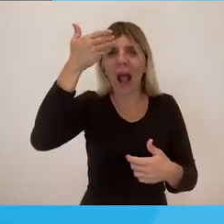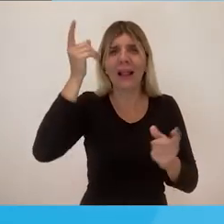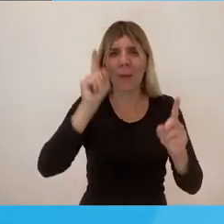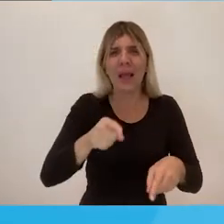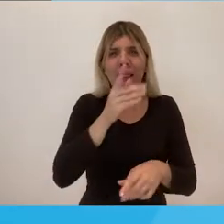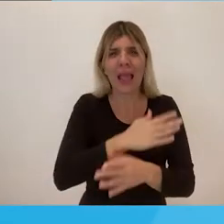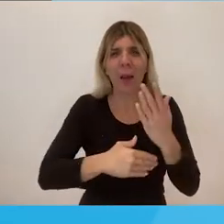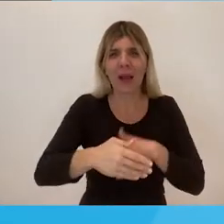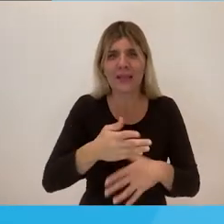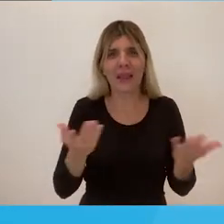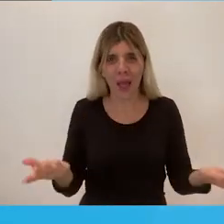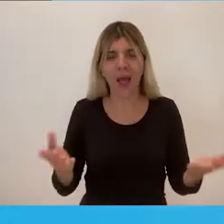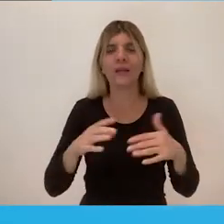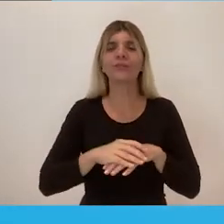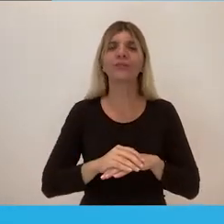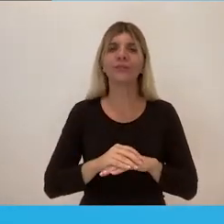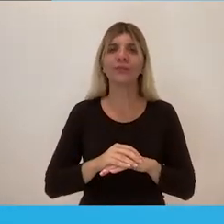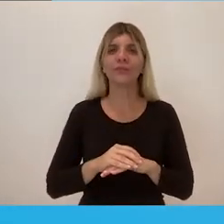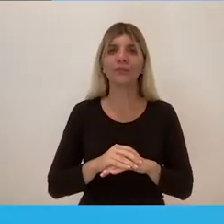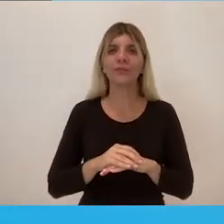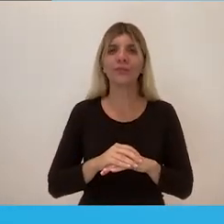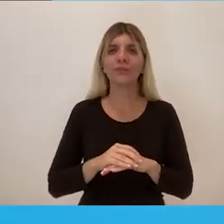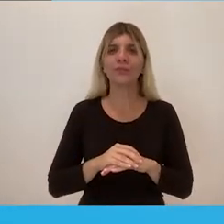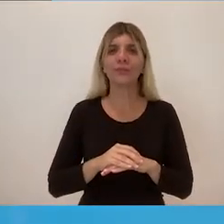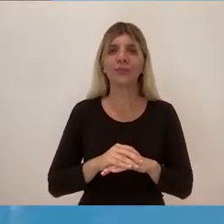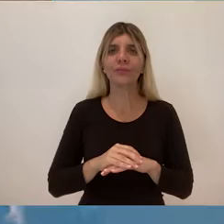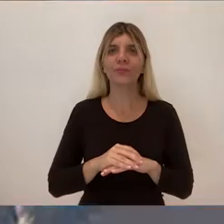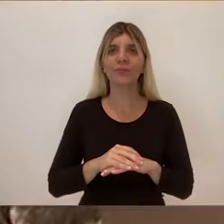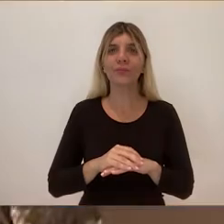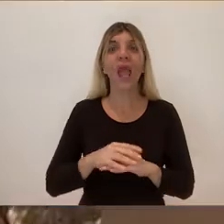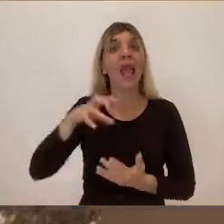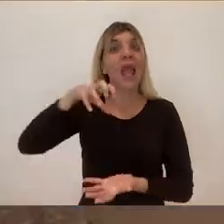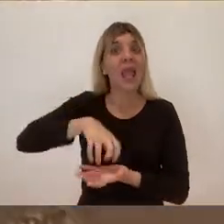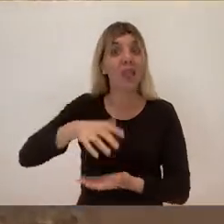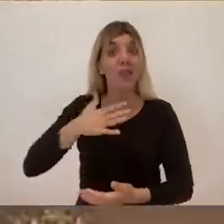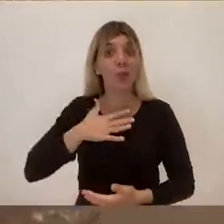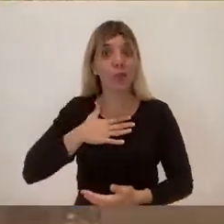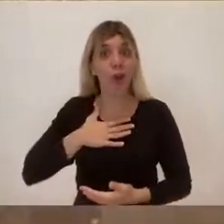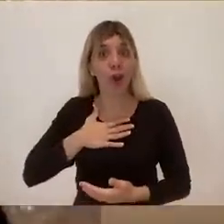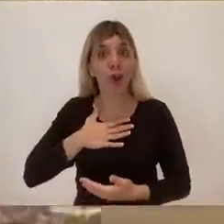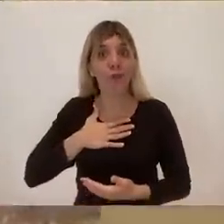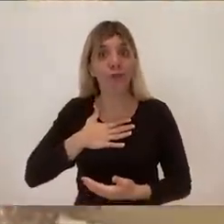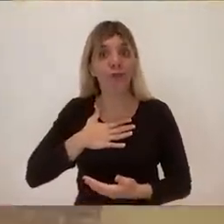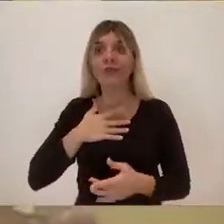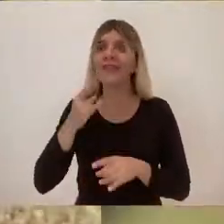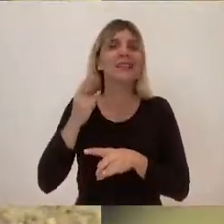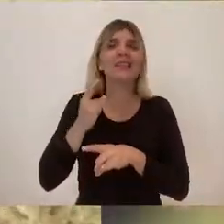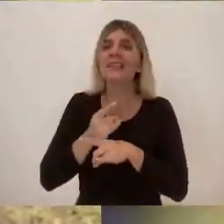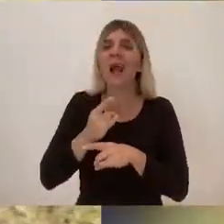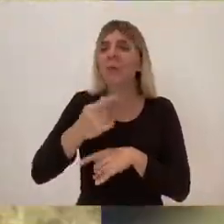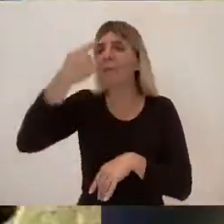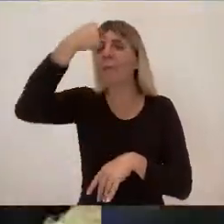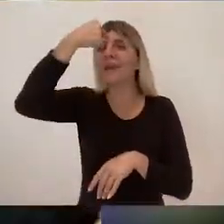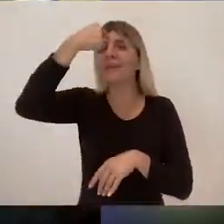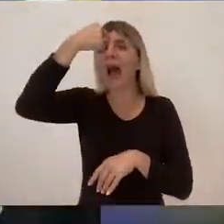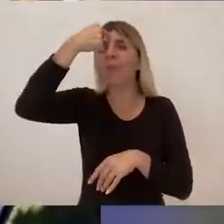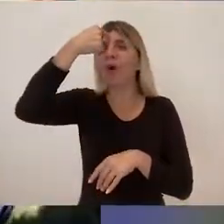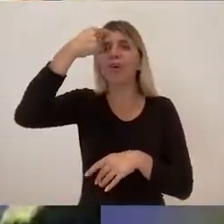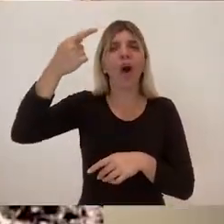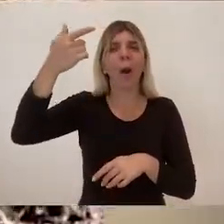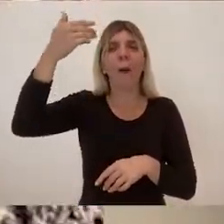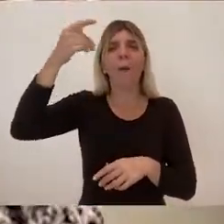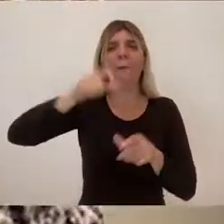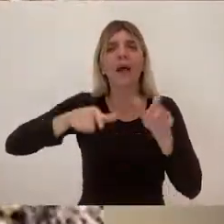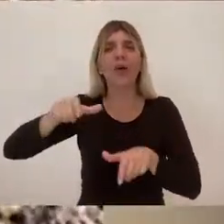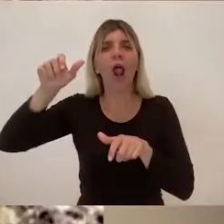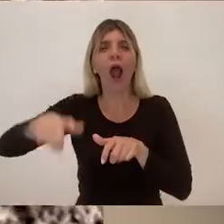mental y de la discapacidad y los padecimientos mentales en particular, esta institución,